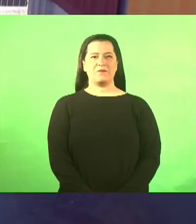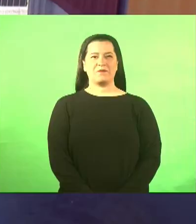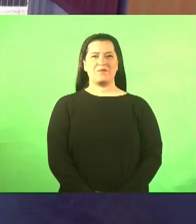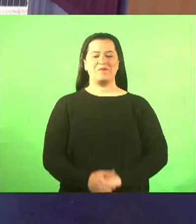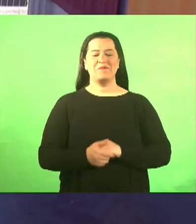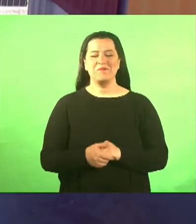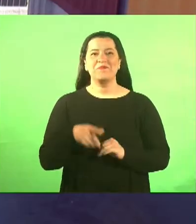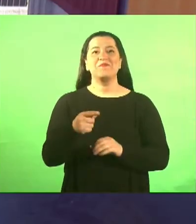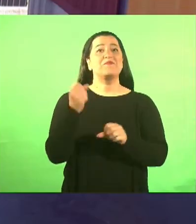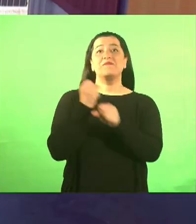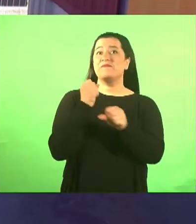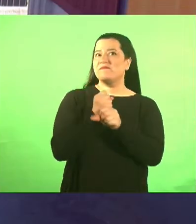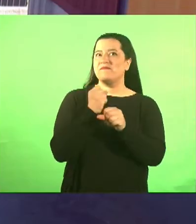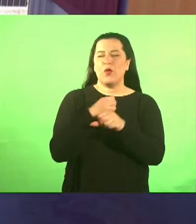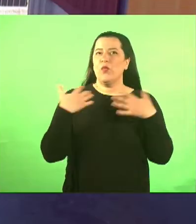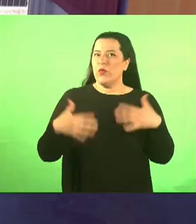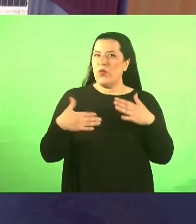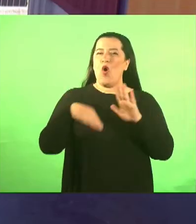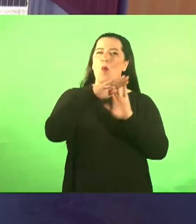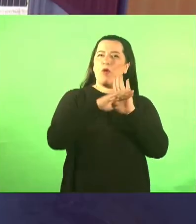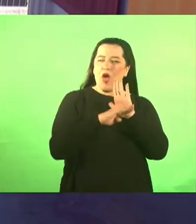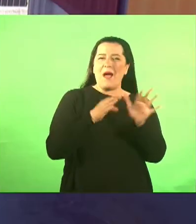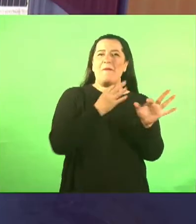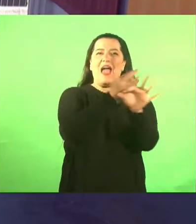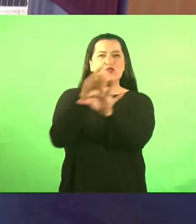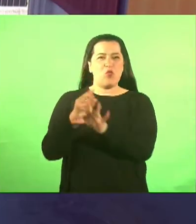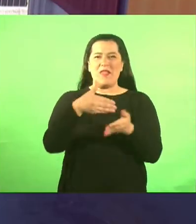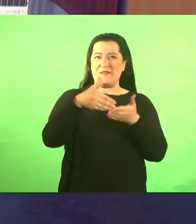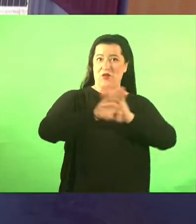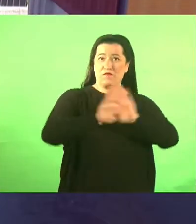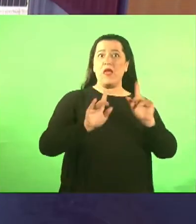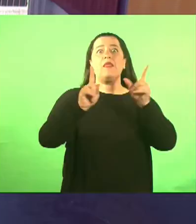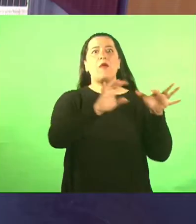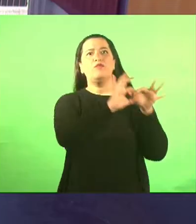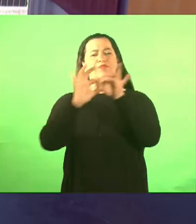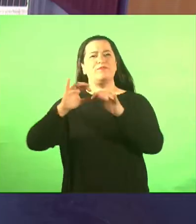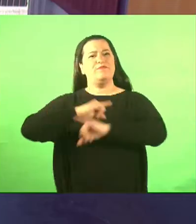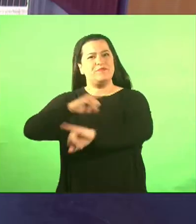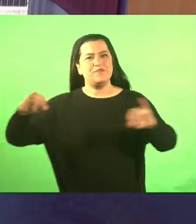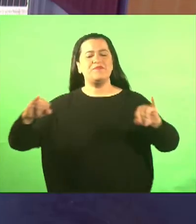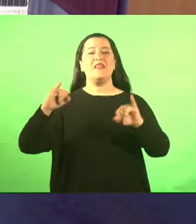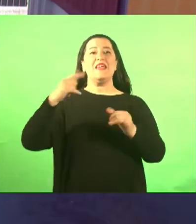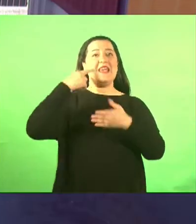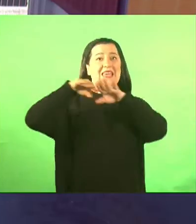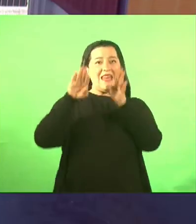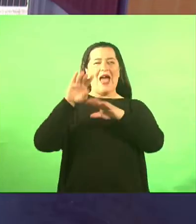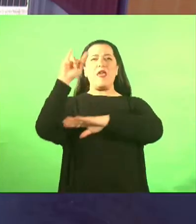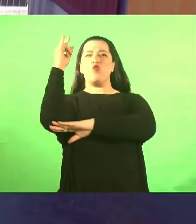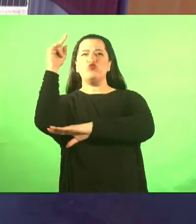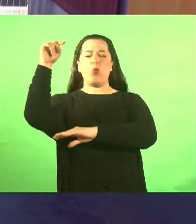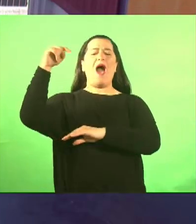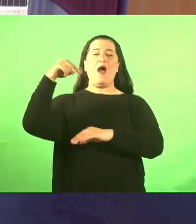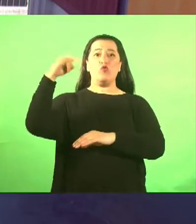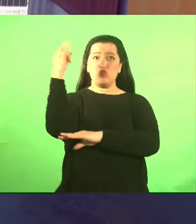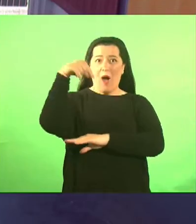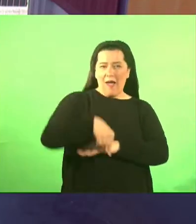Este trabajo del programa Escuela sin Discriminación se inscribe además en nuestra campaña federal INADI de Ushuaia La Quiaca, donde lo que nos